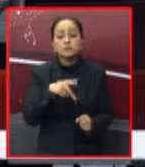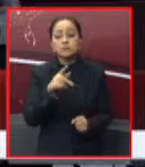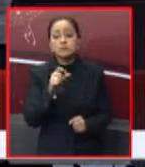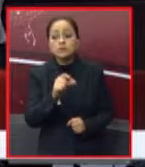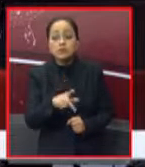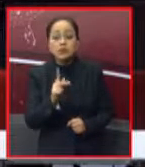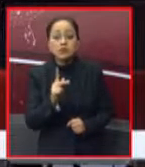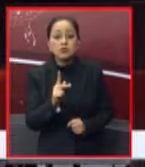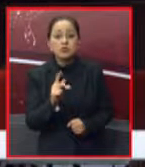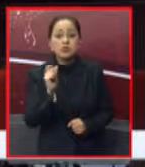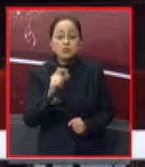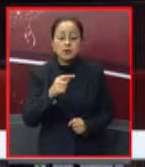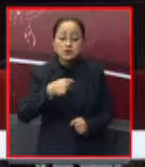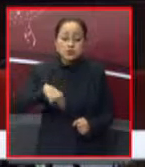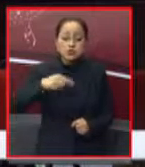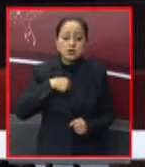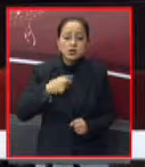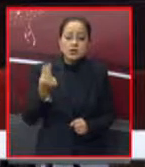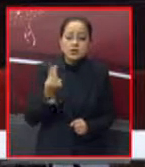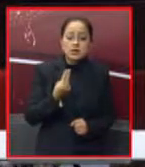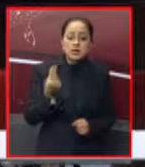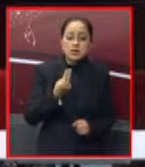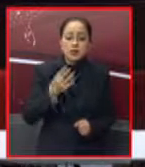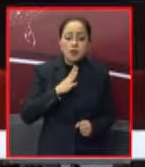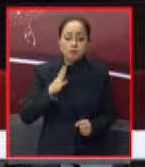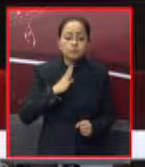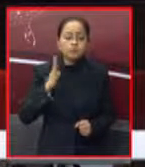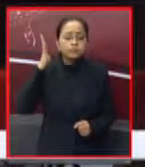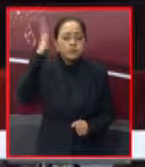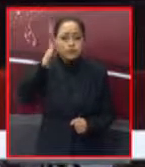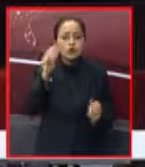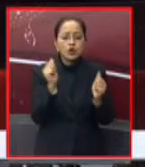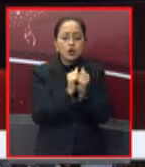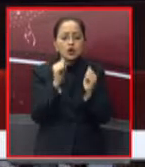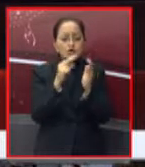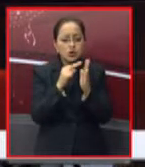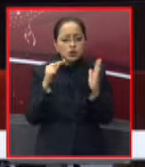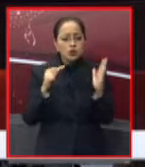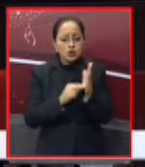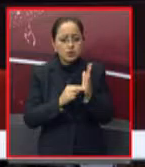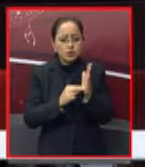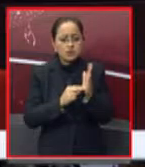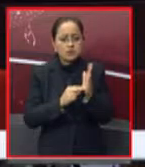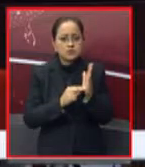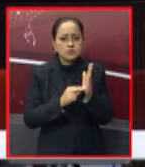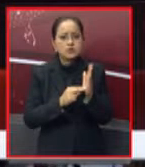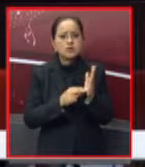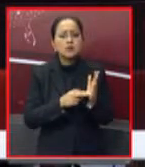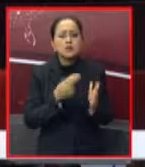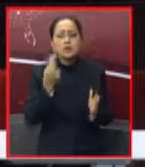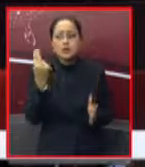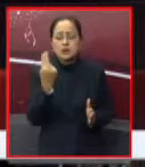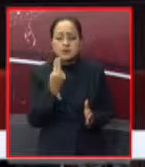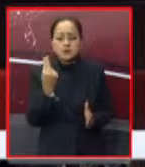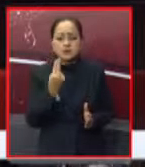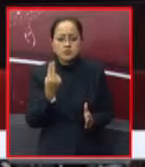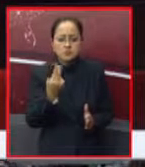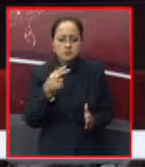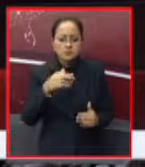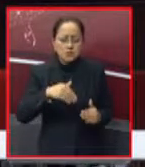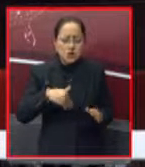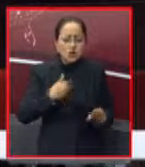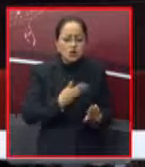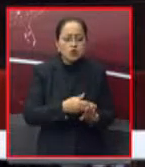este Congreso estar facultado para crear un futuro normativo que servirá como barrera contra aquellos